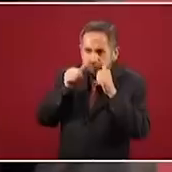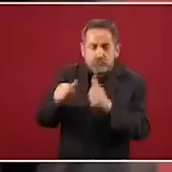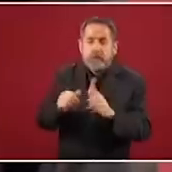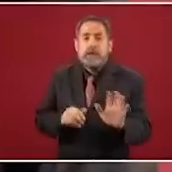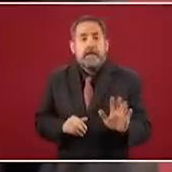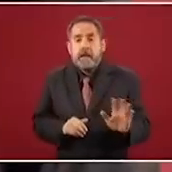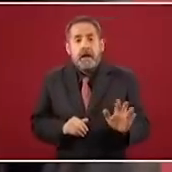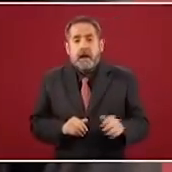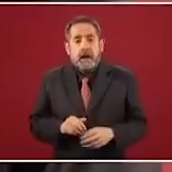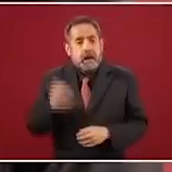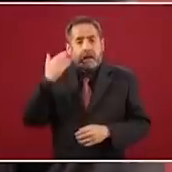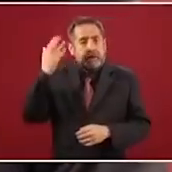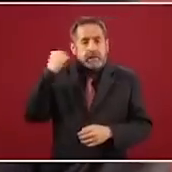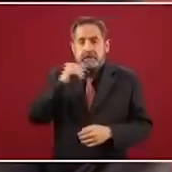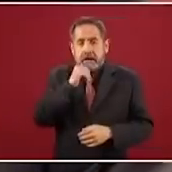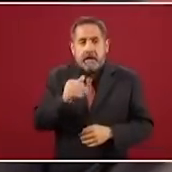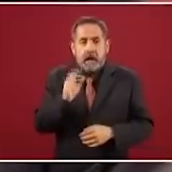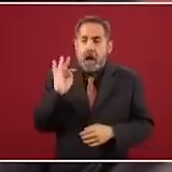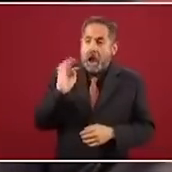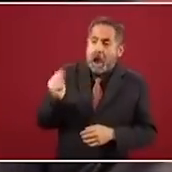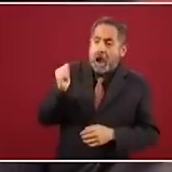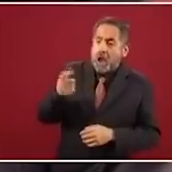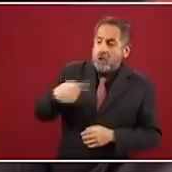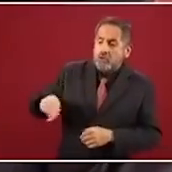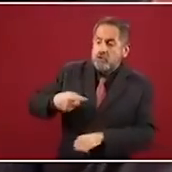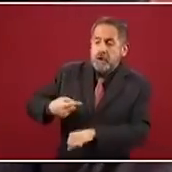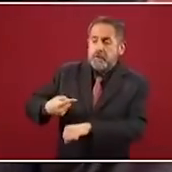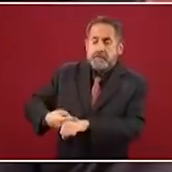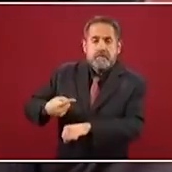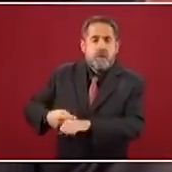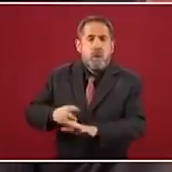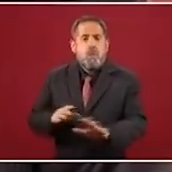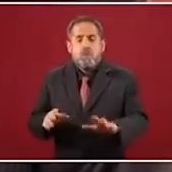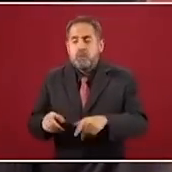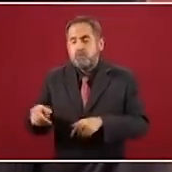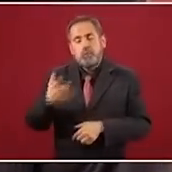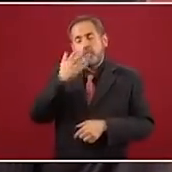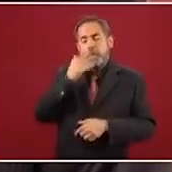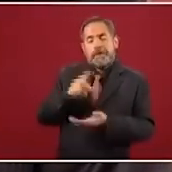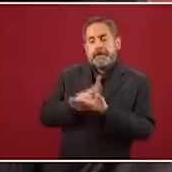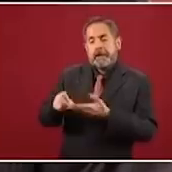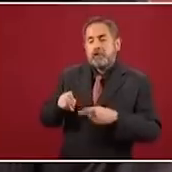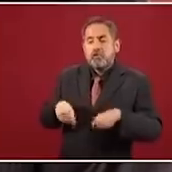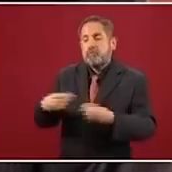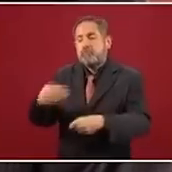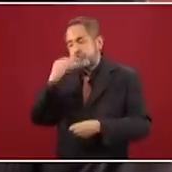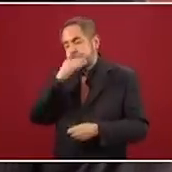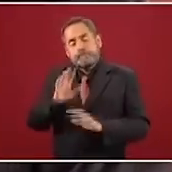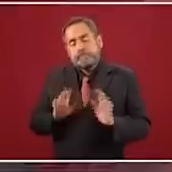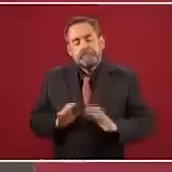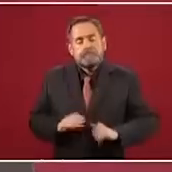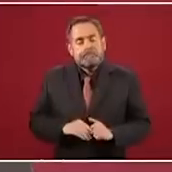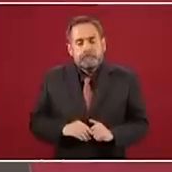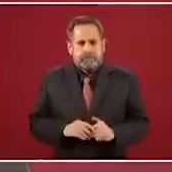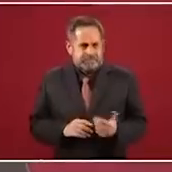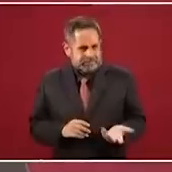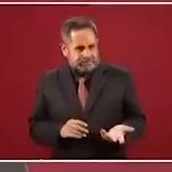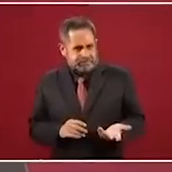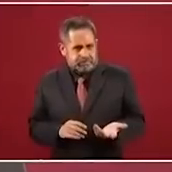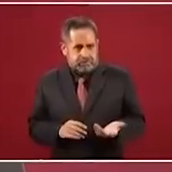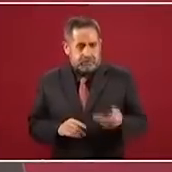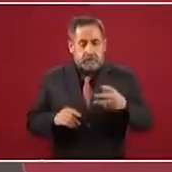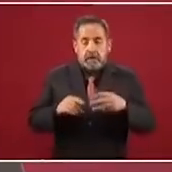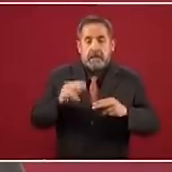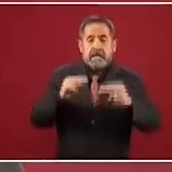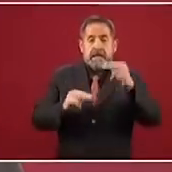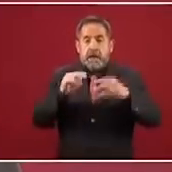enfermedades o no se tenía el derecho a la medicina si no estaba en el cuadro